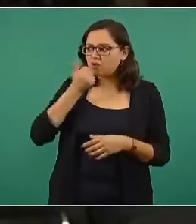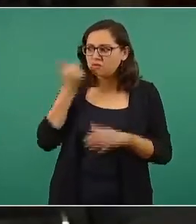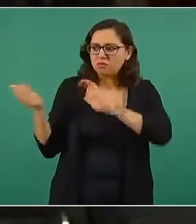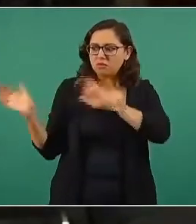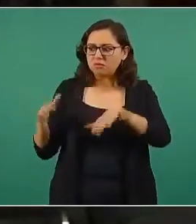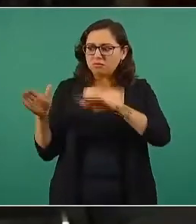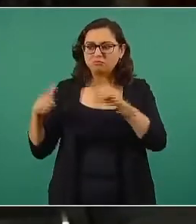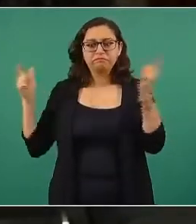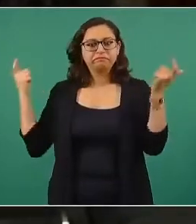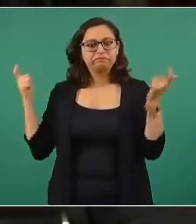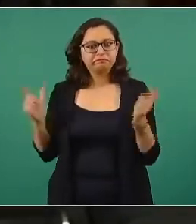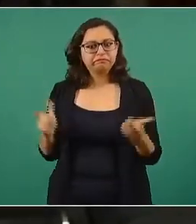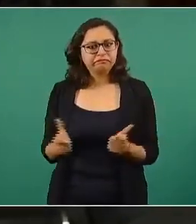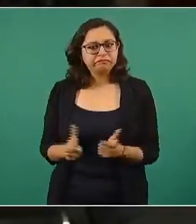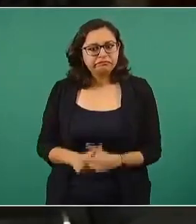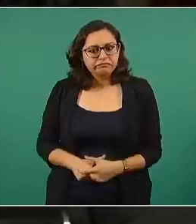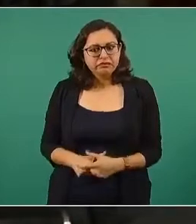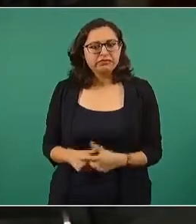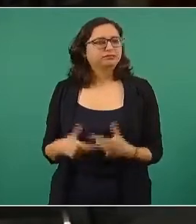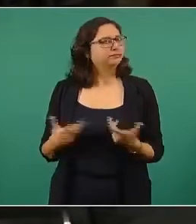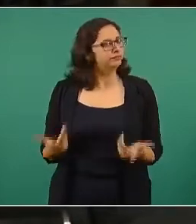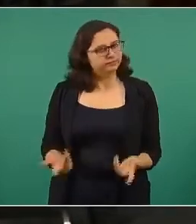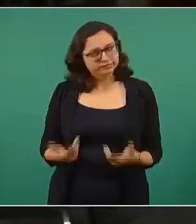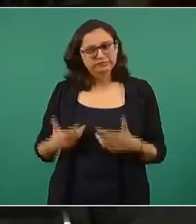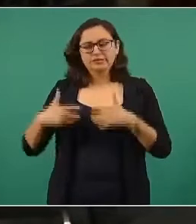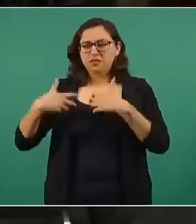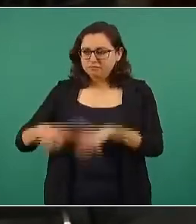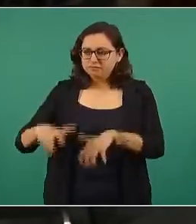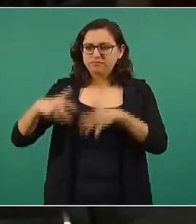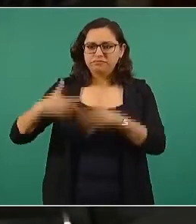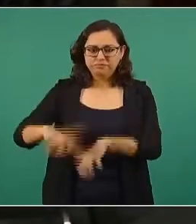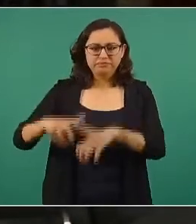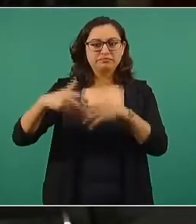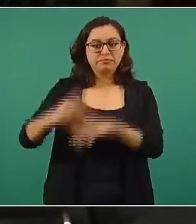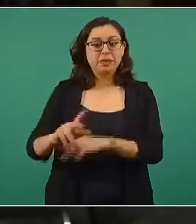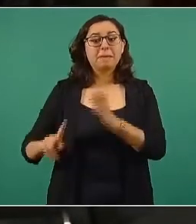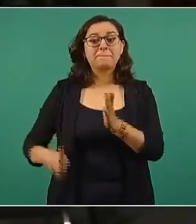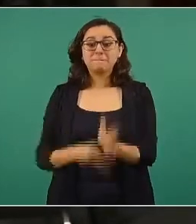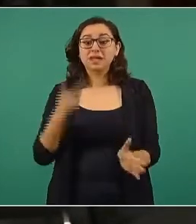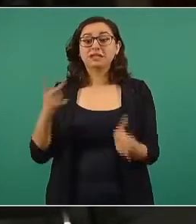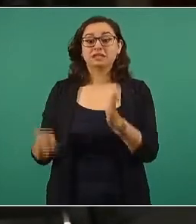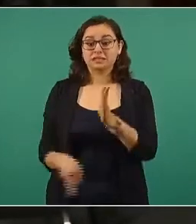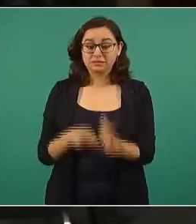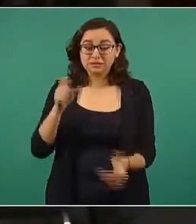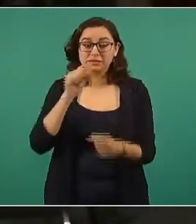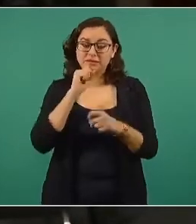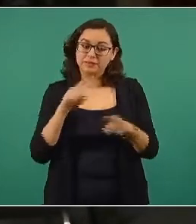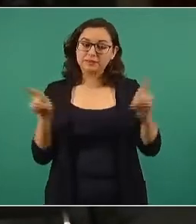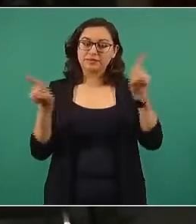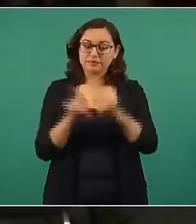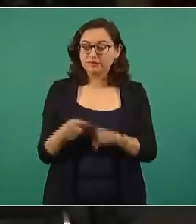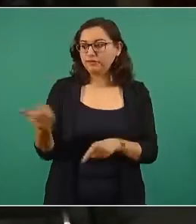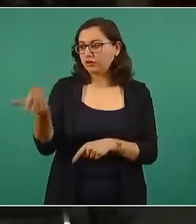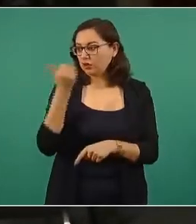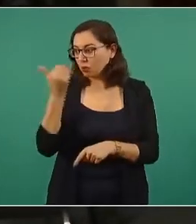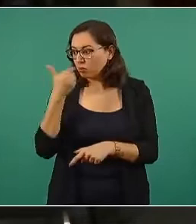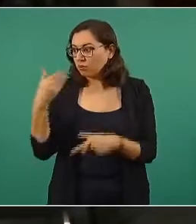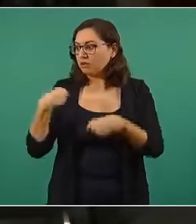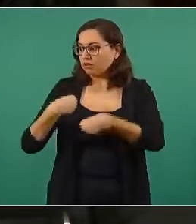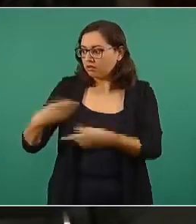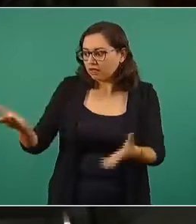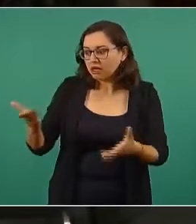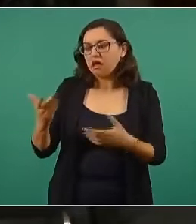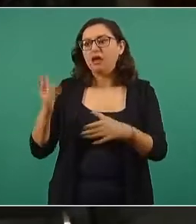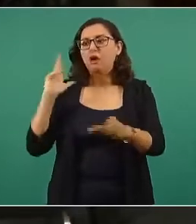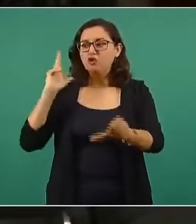tienen que movilizarse para mantener el comedor como está desde su inicio, mantener también el